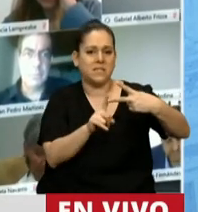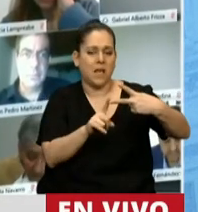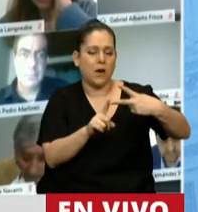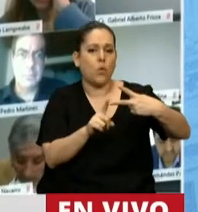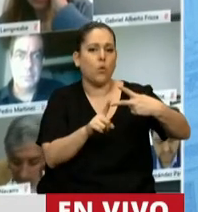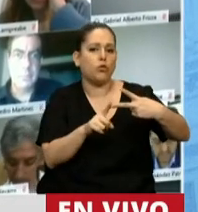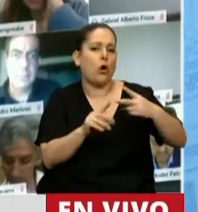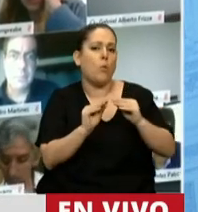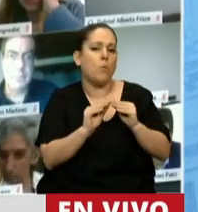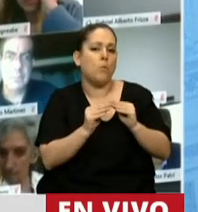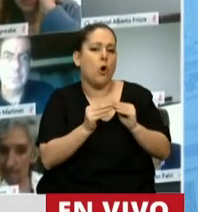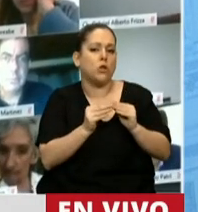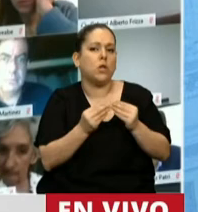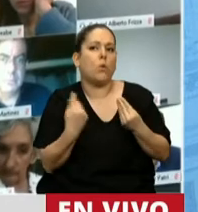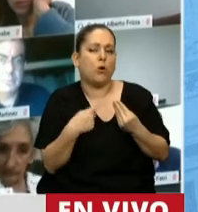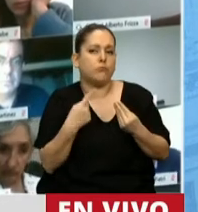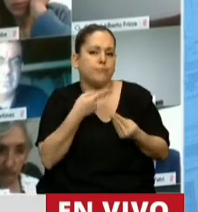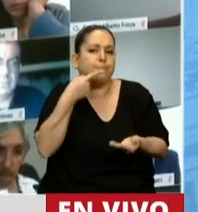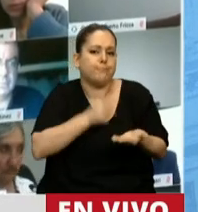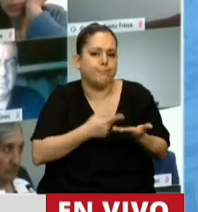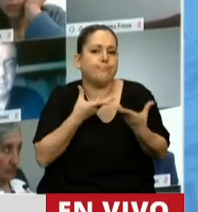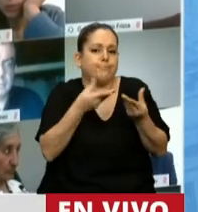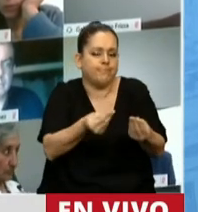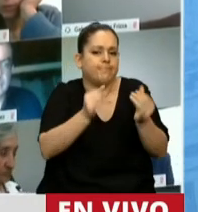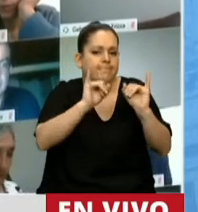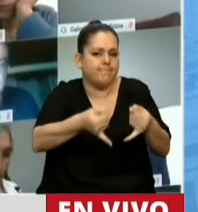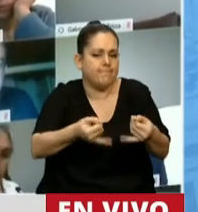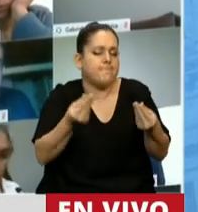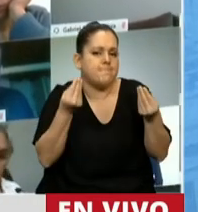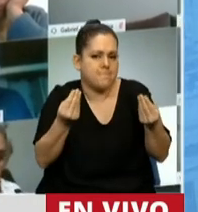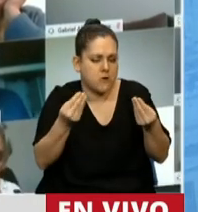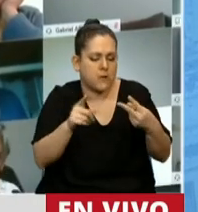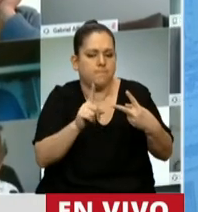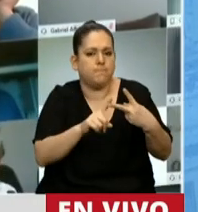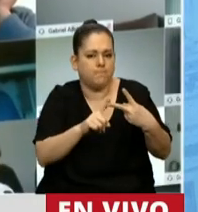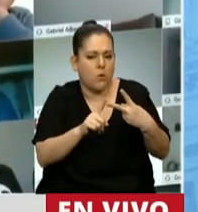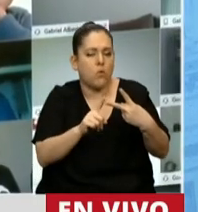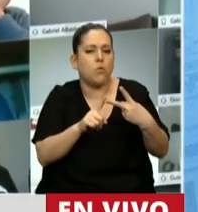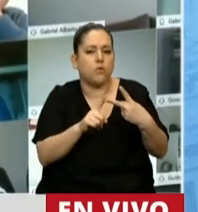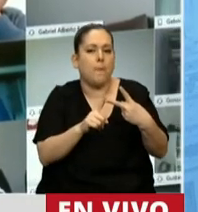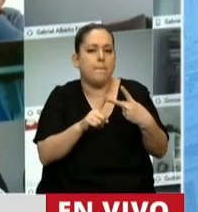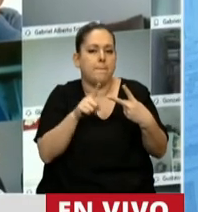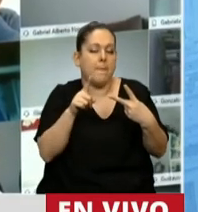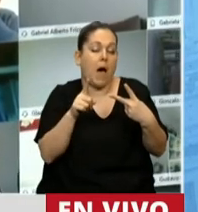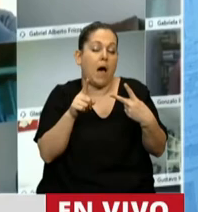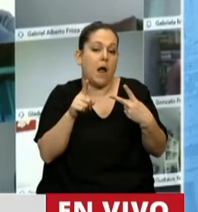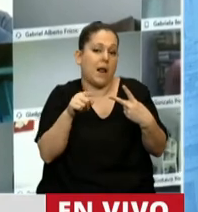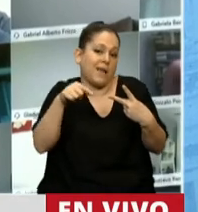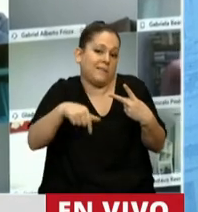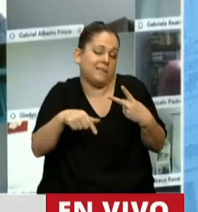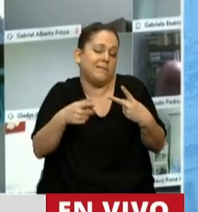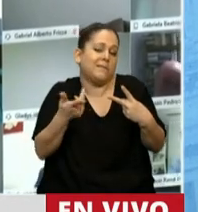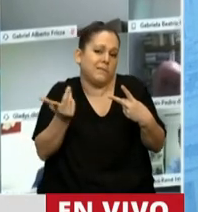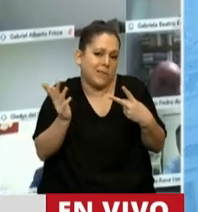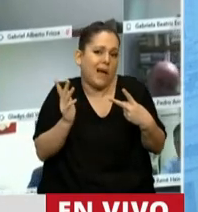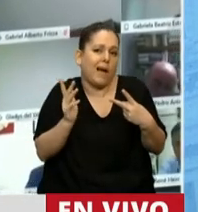En segunda razón por la que nos parece que el camino adecuado, que se ha elegido para esta suerte